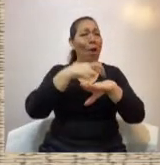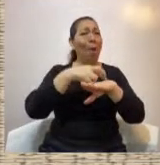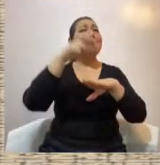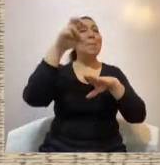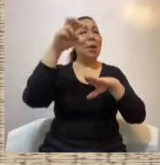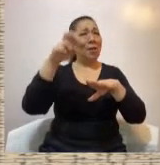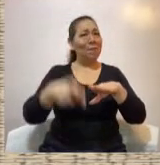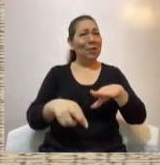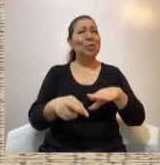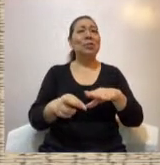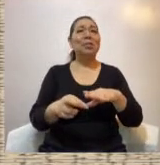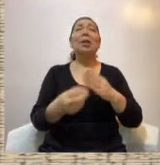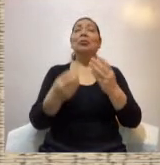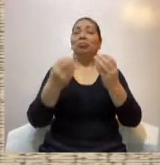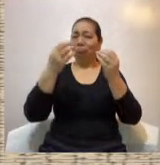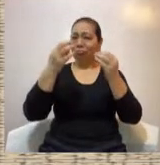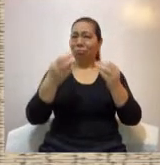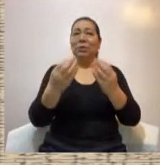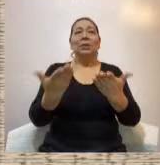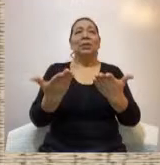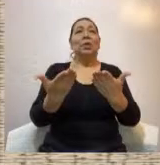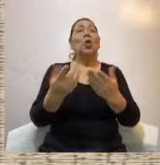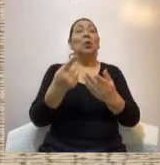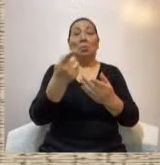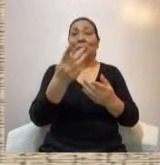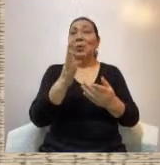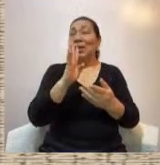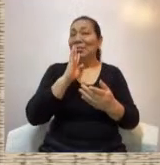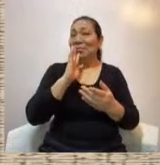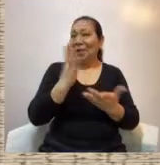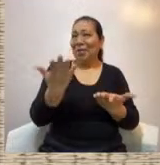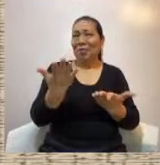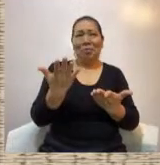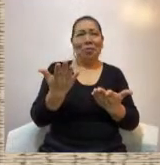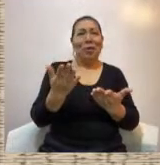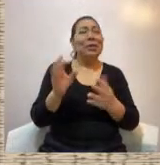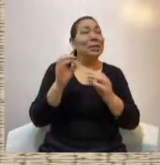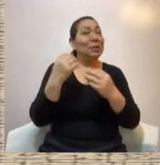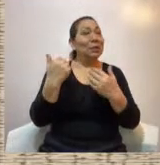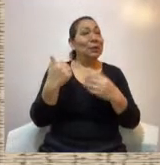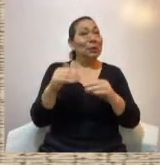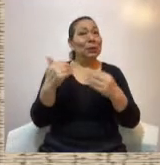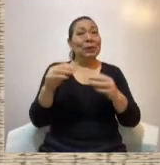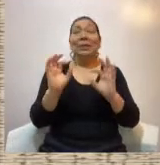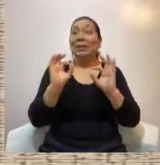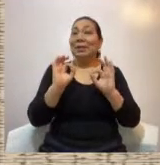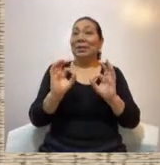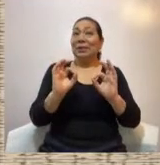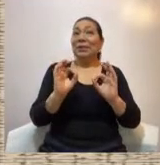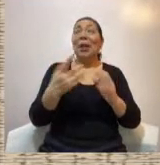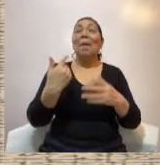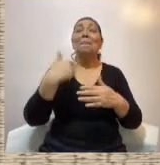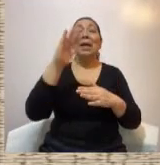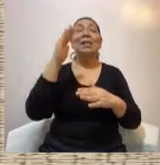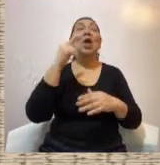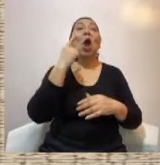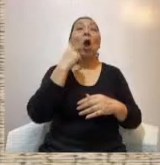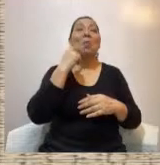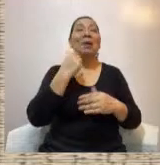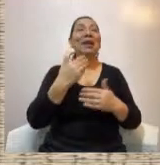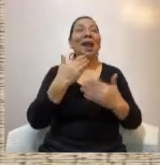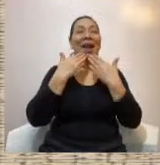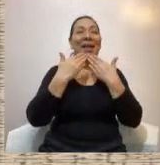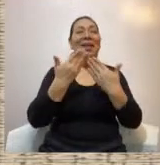en la profesionalización en los ámbitos, como tú bien has dicho, que han solido ser siempre de carácter